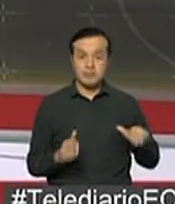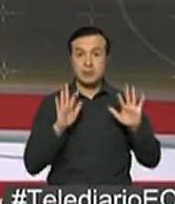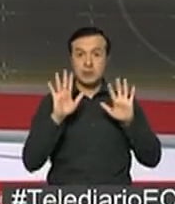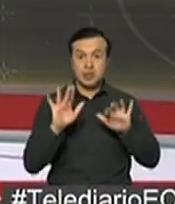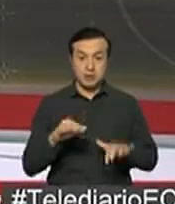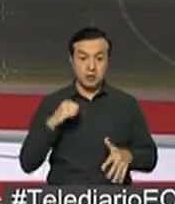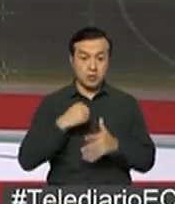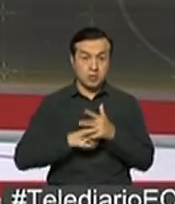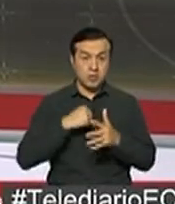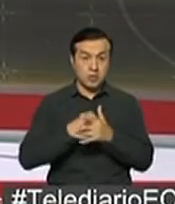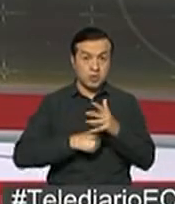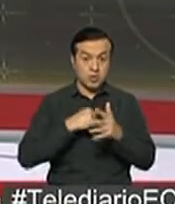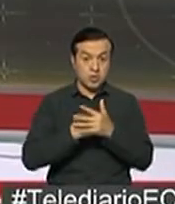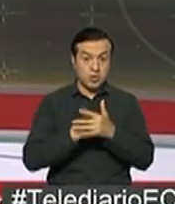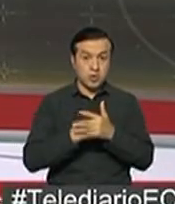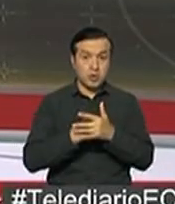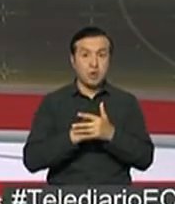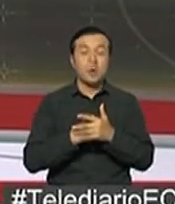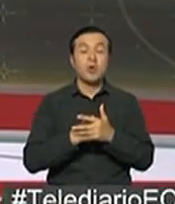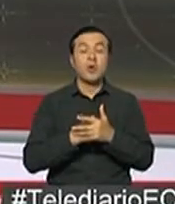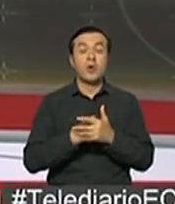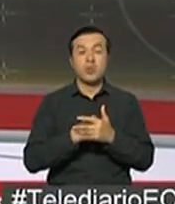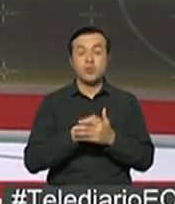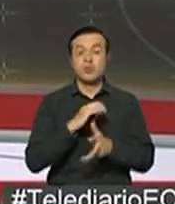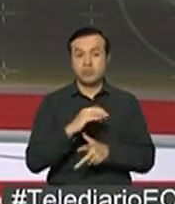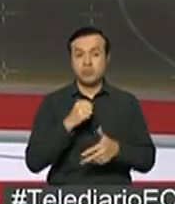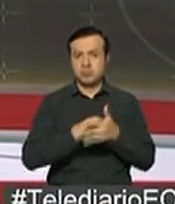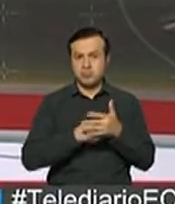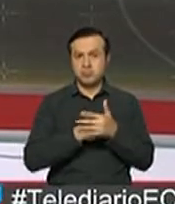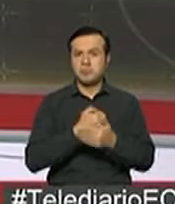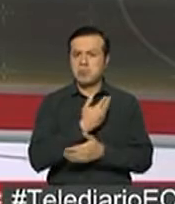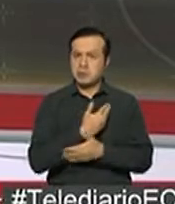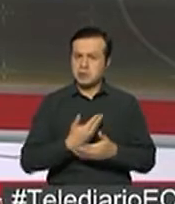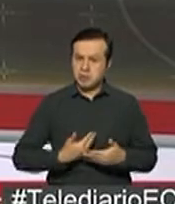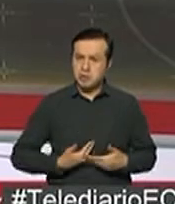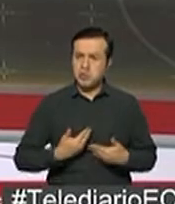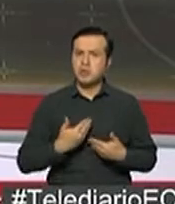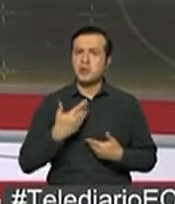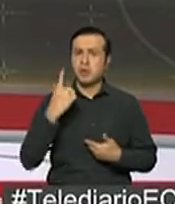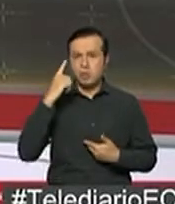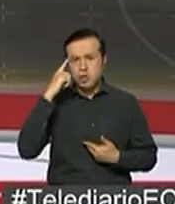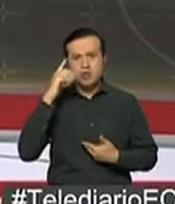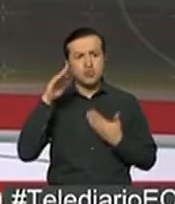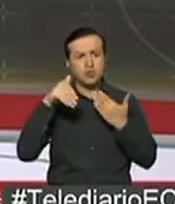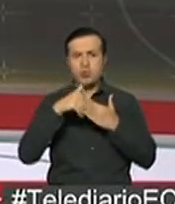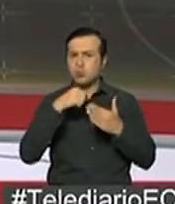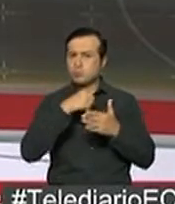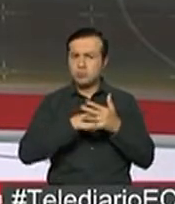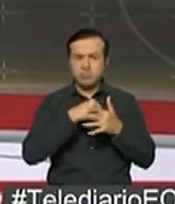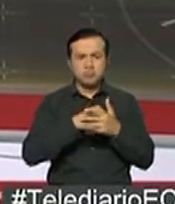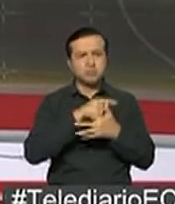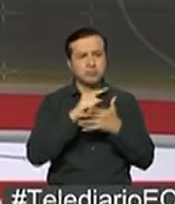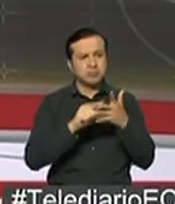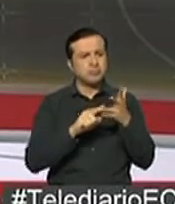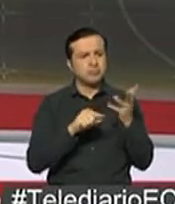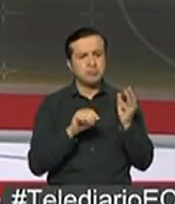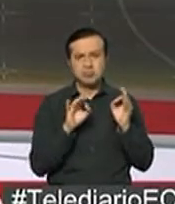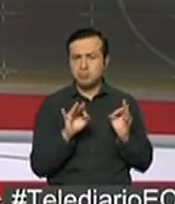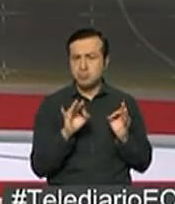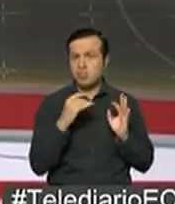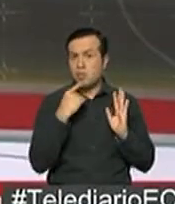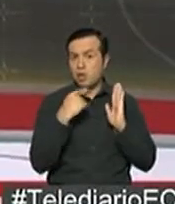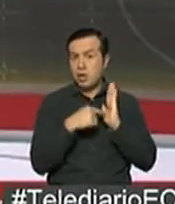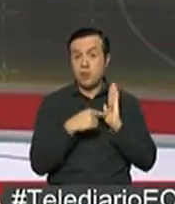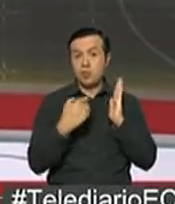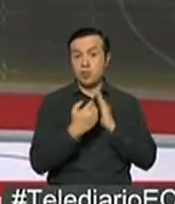jose de lagasca destacó los esfuerzos del gobierno para combatir los delitos contra la administración pública entre ellos el uso